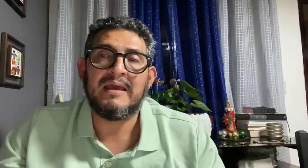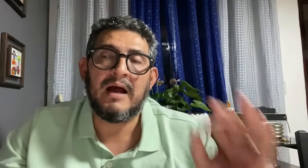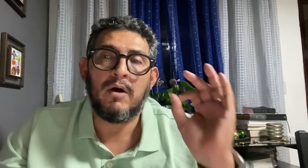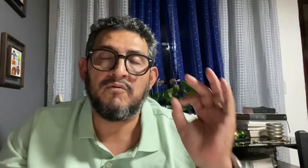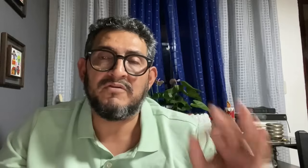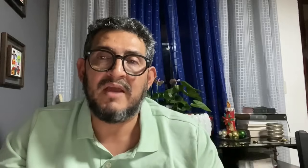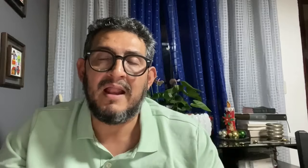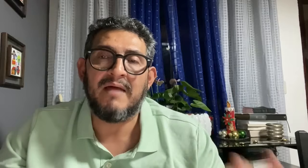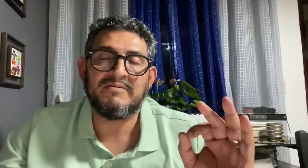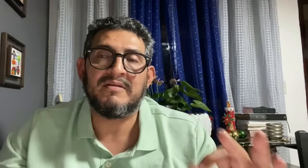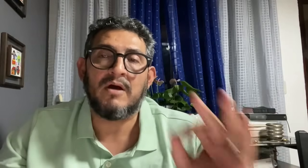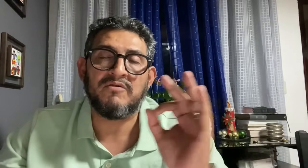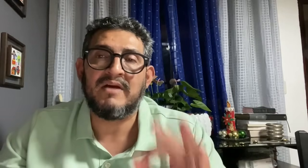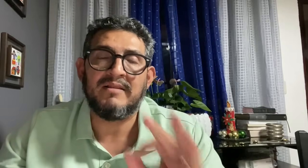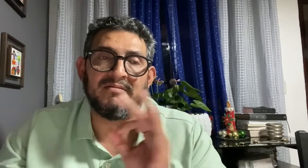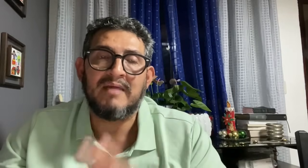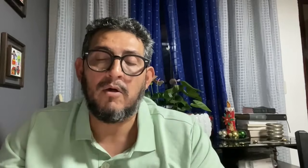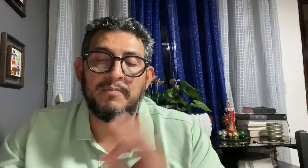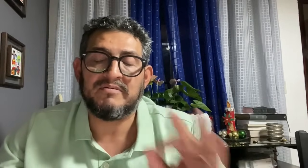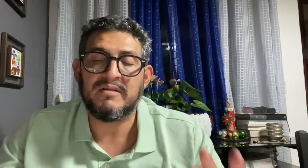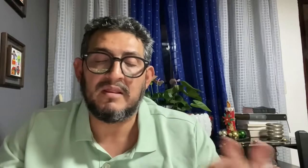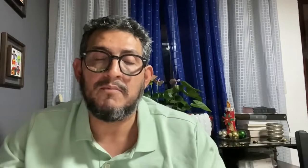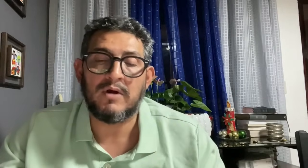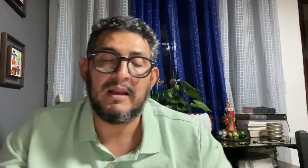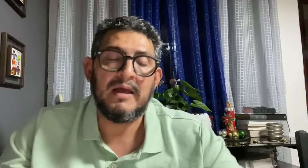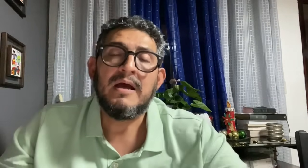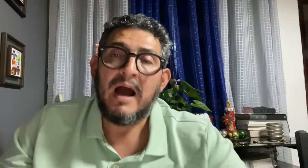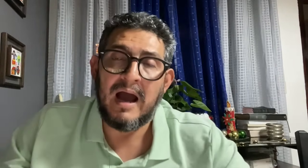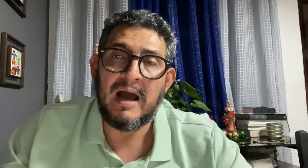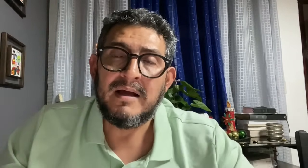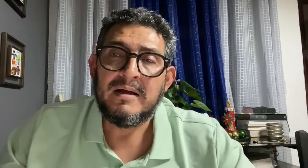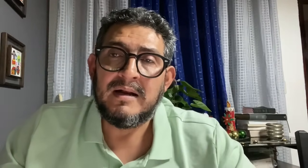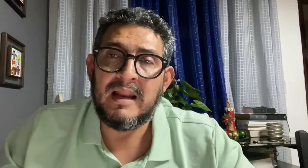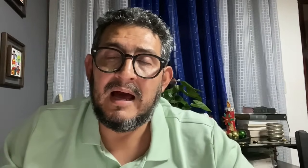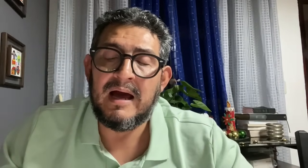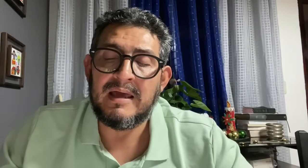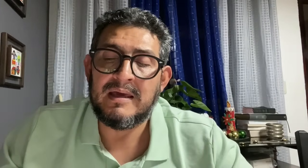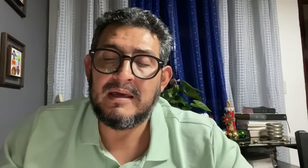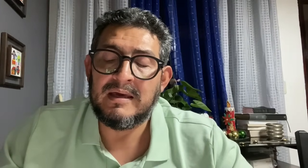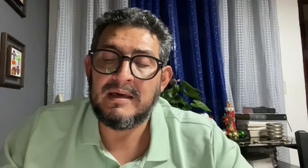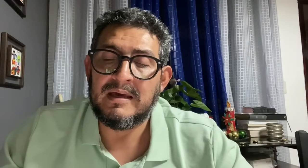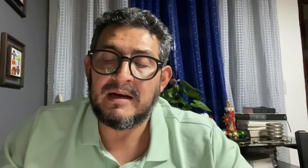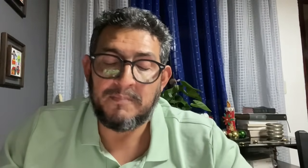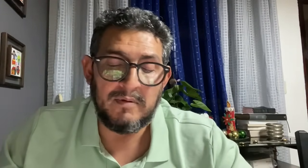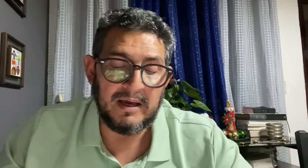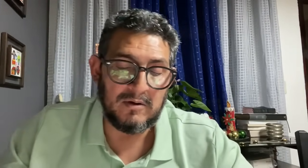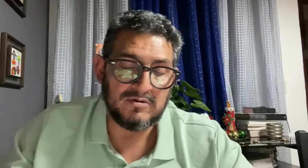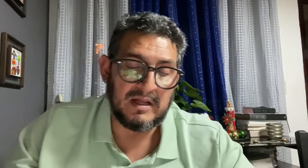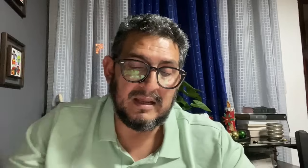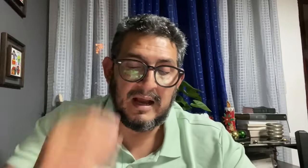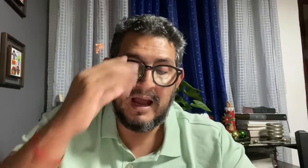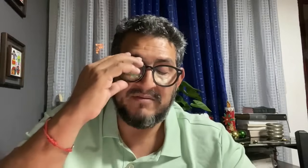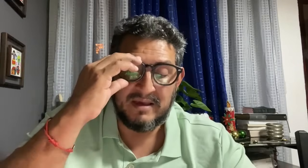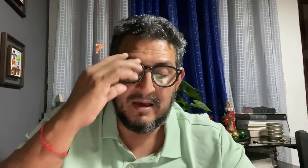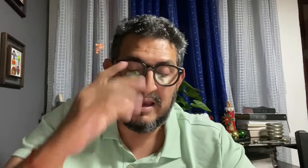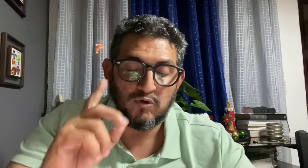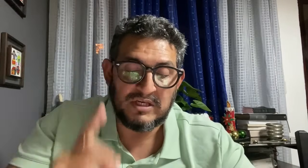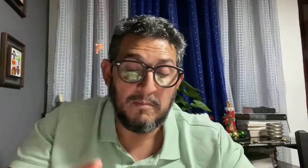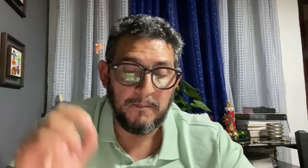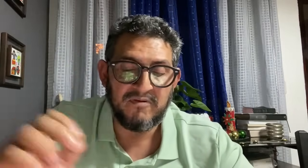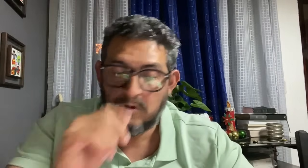la gira oficial, la visita oficial de Estado del presidente Nayib Bukele a la República de Costa Rica. Así